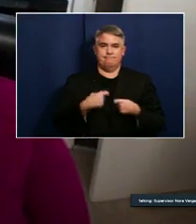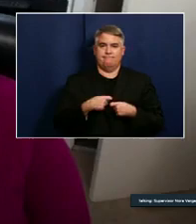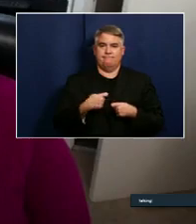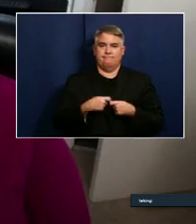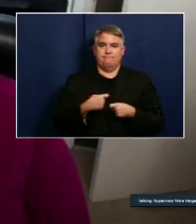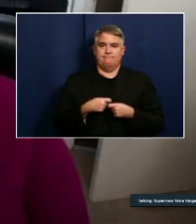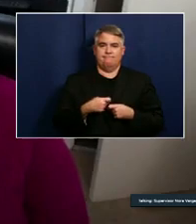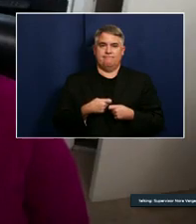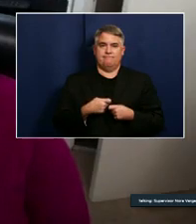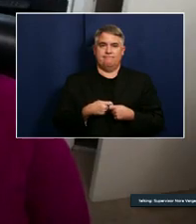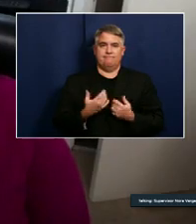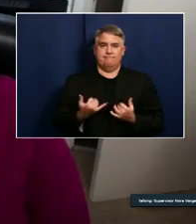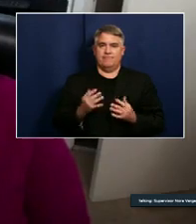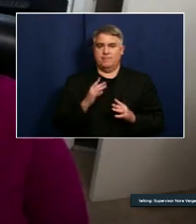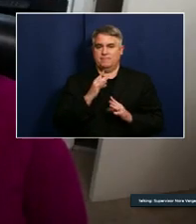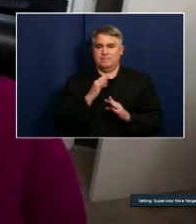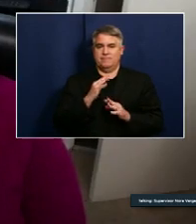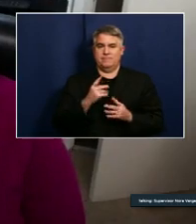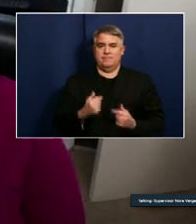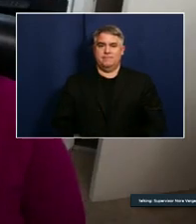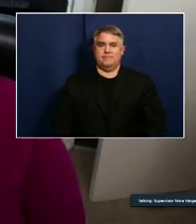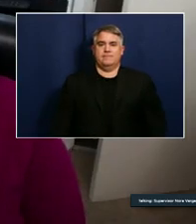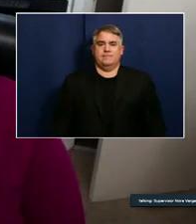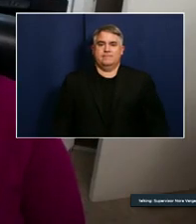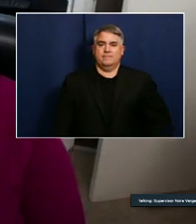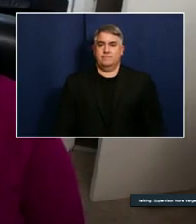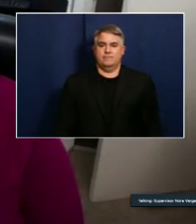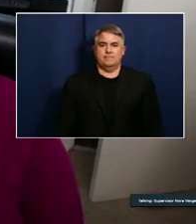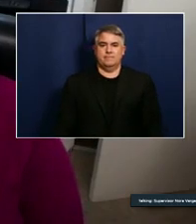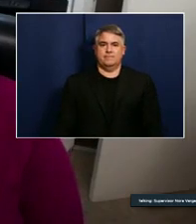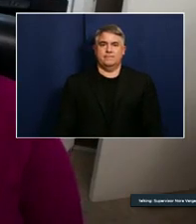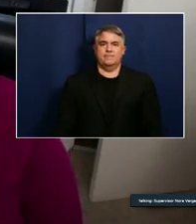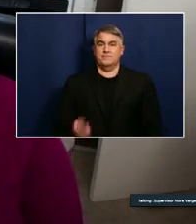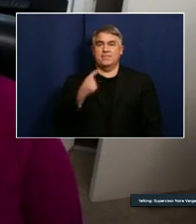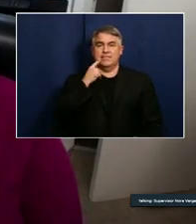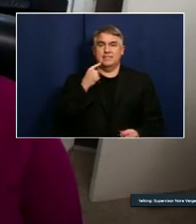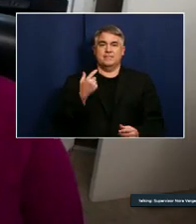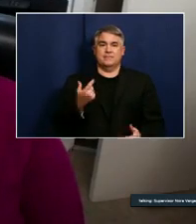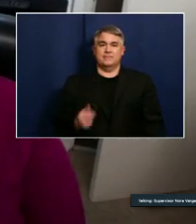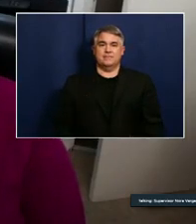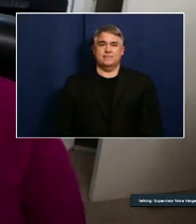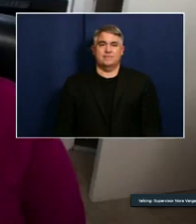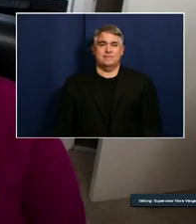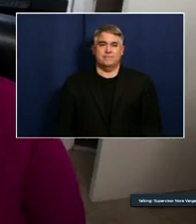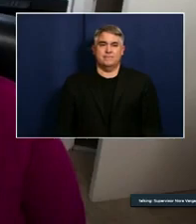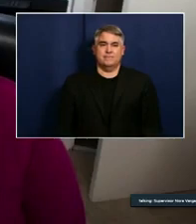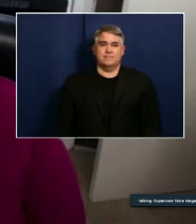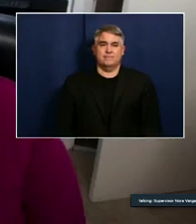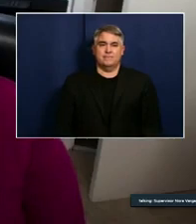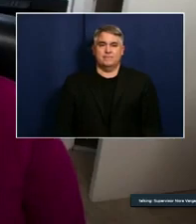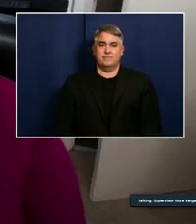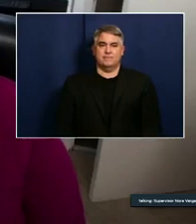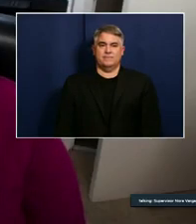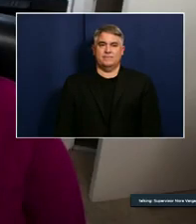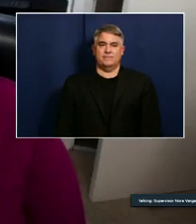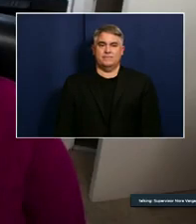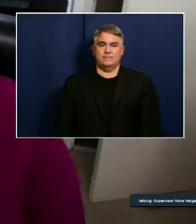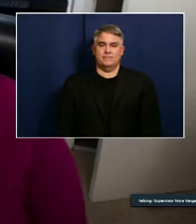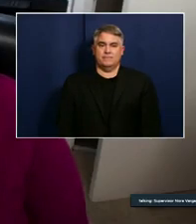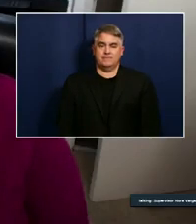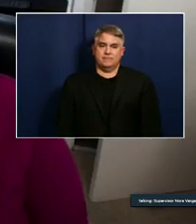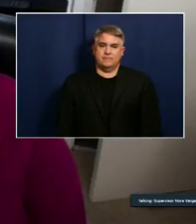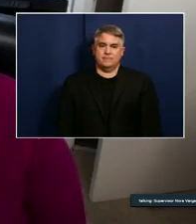adopción el mes pasado de una resolución que garantiza que la respuesta de nuestro condado sea colaborativa, basada en datos y